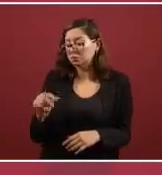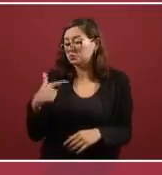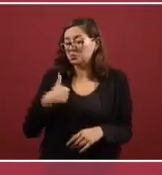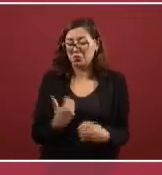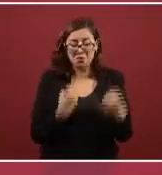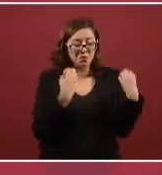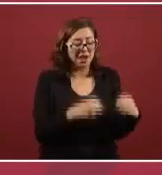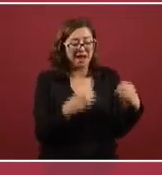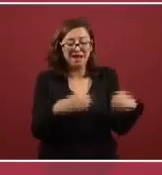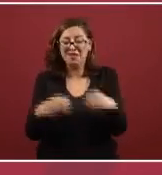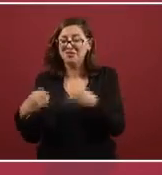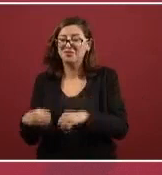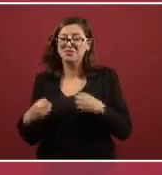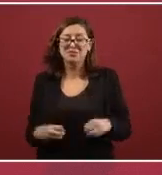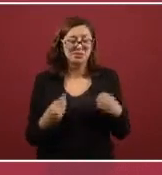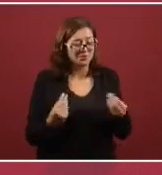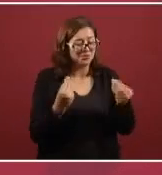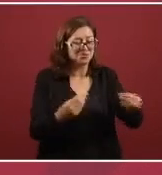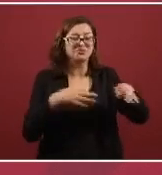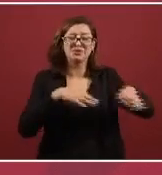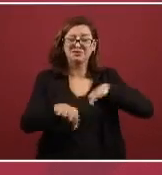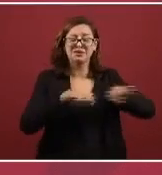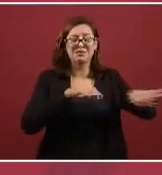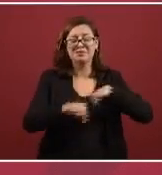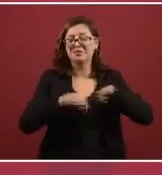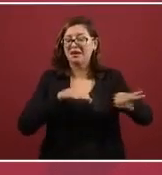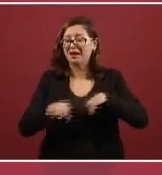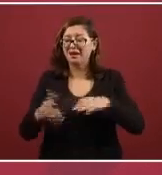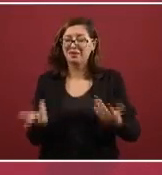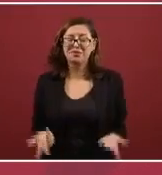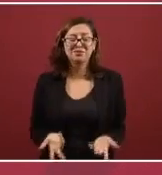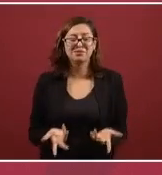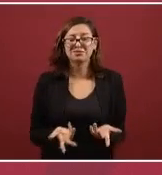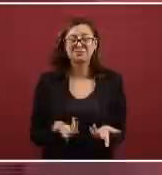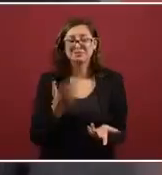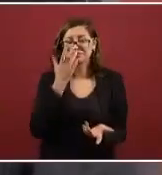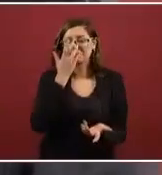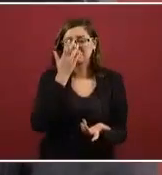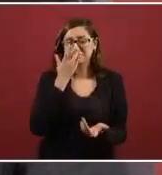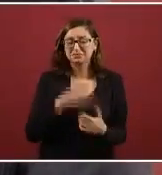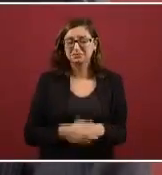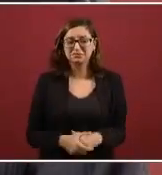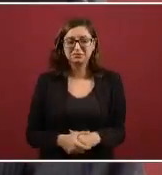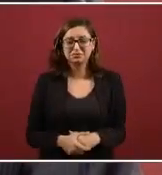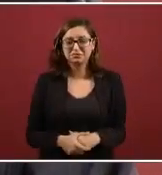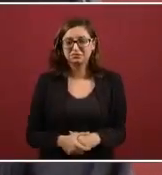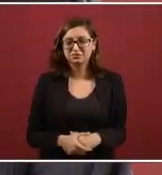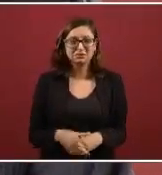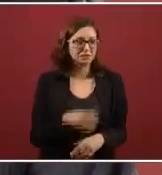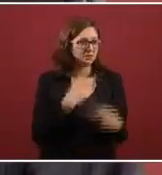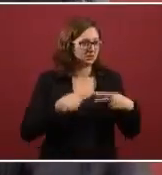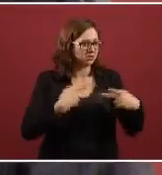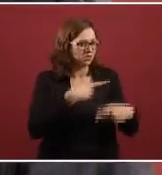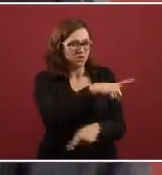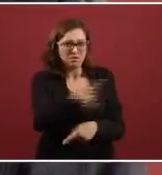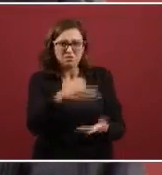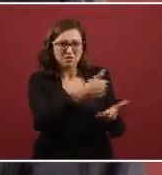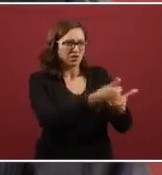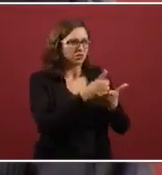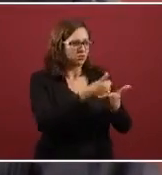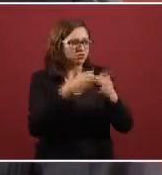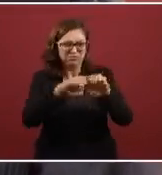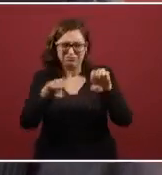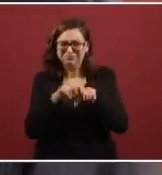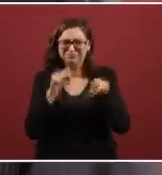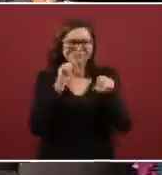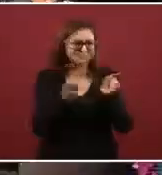atareado, tengo mucho trabajo, o sea, y quienes me ayudan, el gobierno, lo